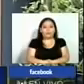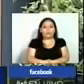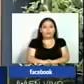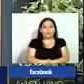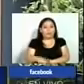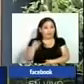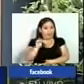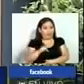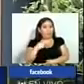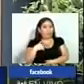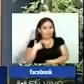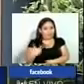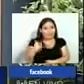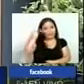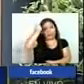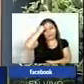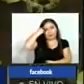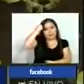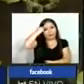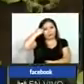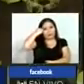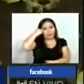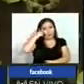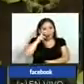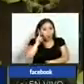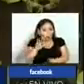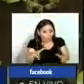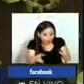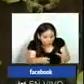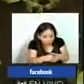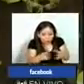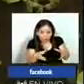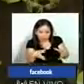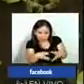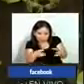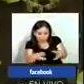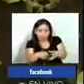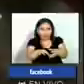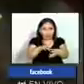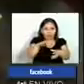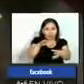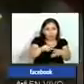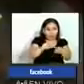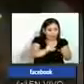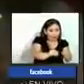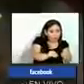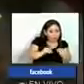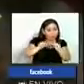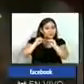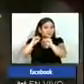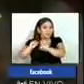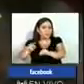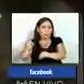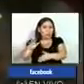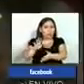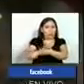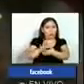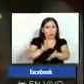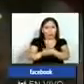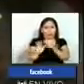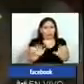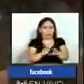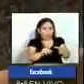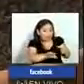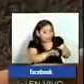Acá Yo he aprendido A extraer semillas También Semillas De aquí Al huerto Que ya no las compro También De la misma